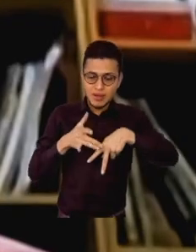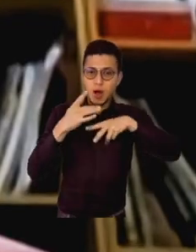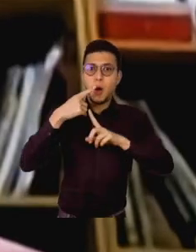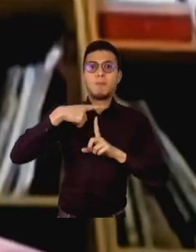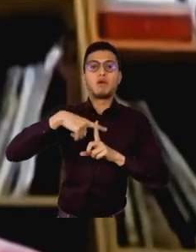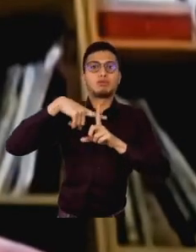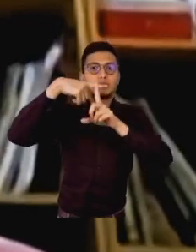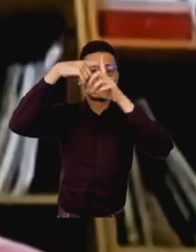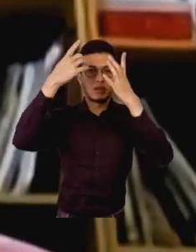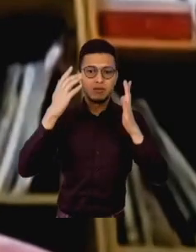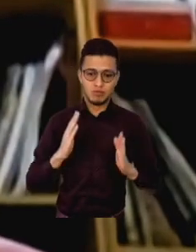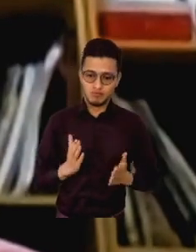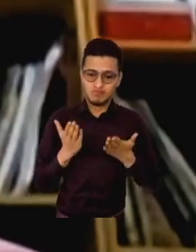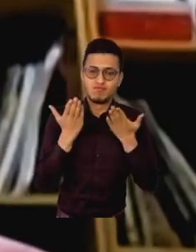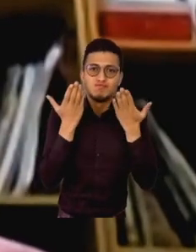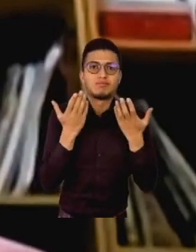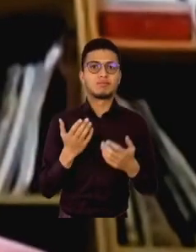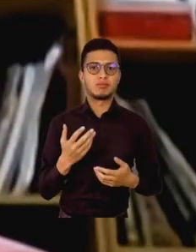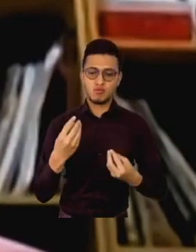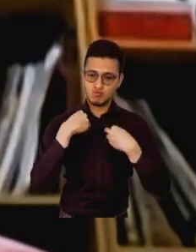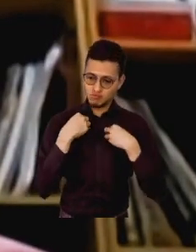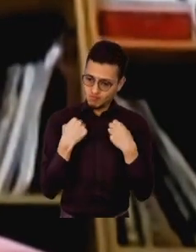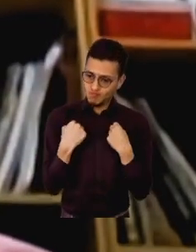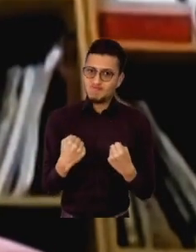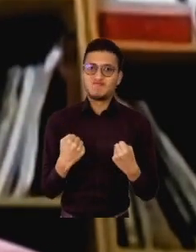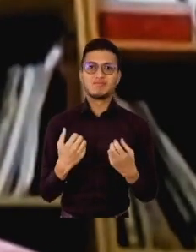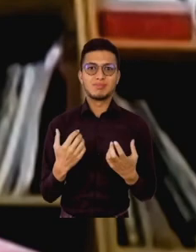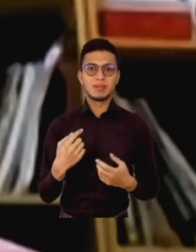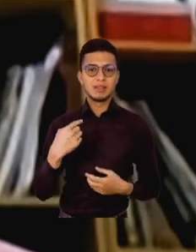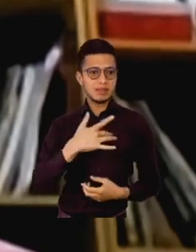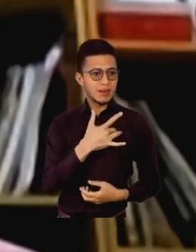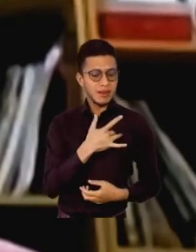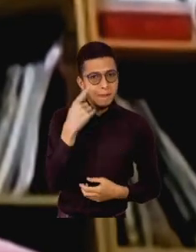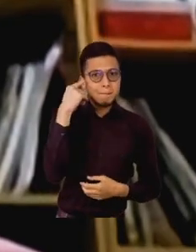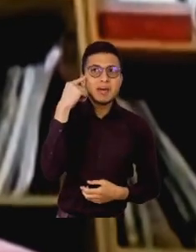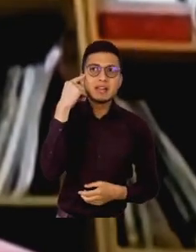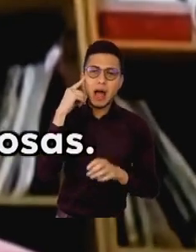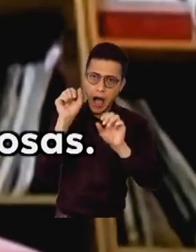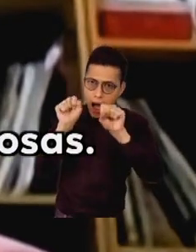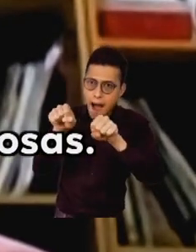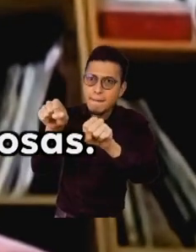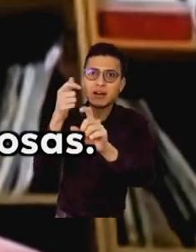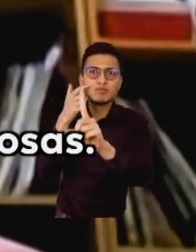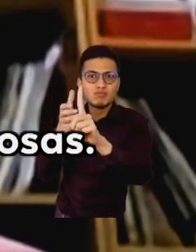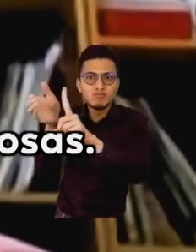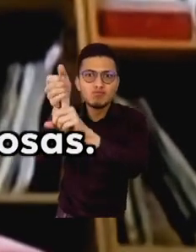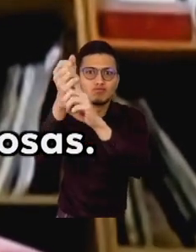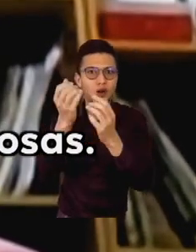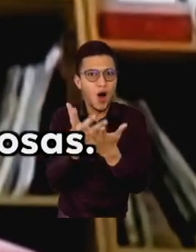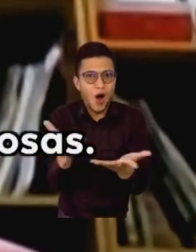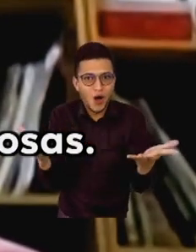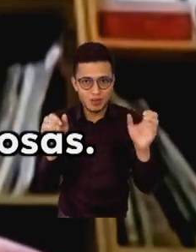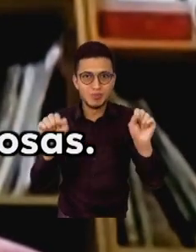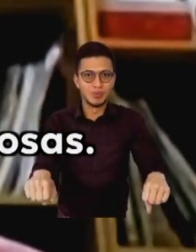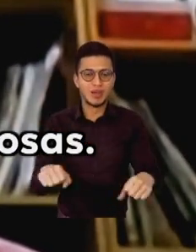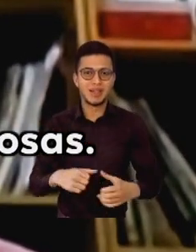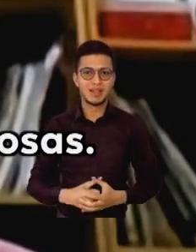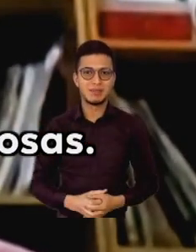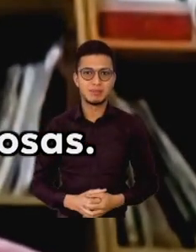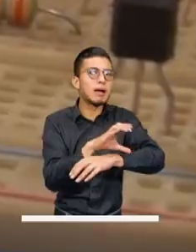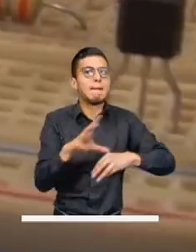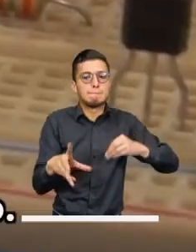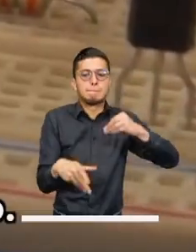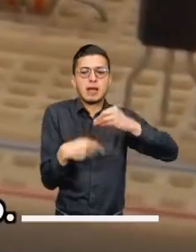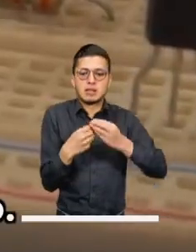Eleva nuestra autoestima, nos empodera, nos hace pensar que somos capaces de hacer muchas